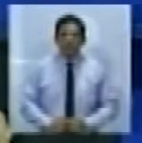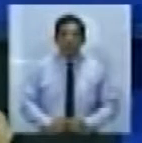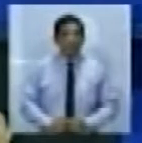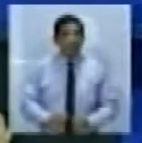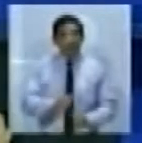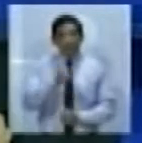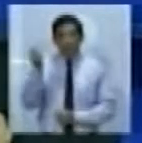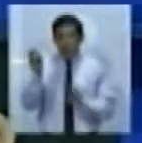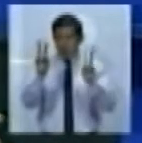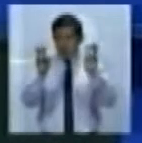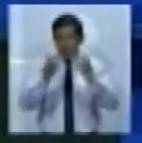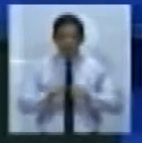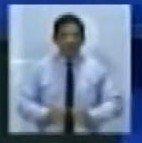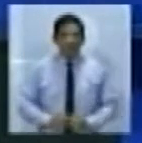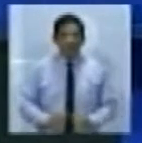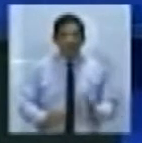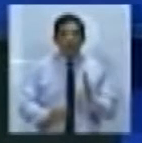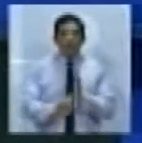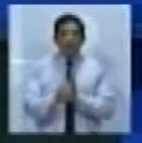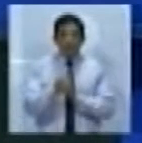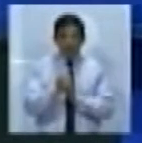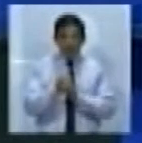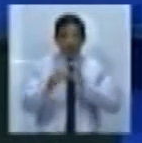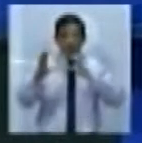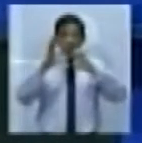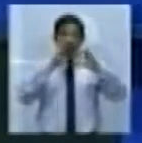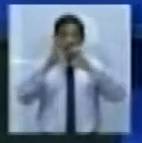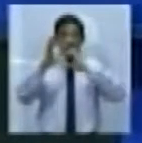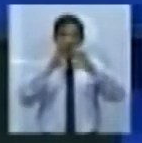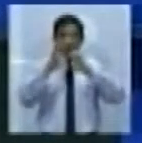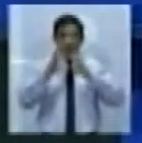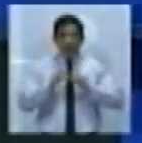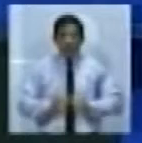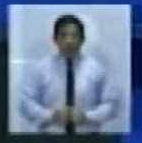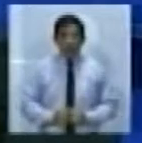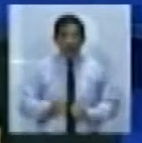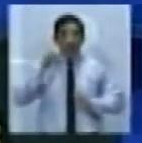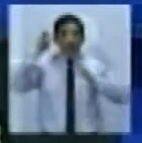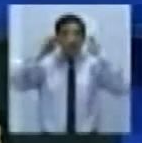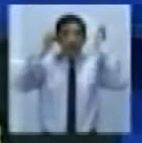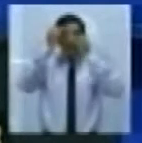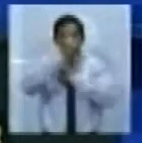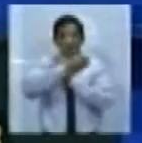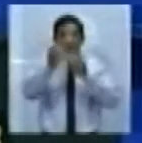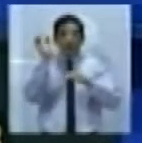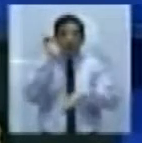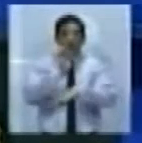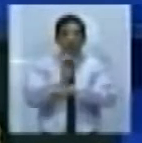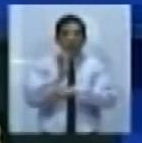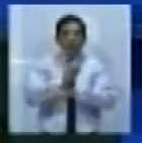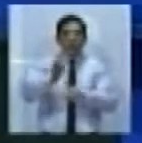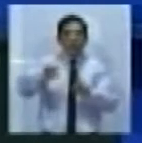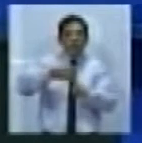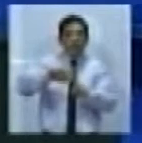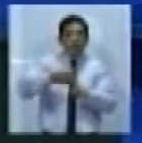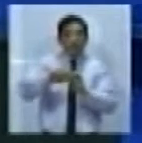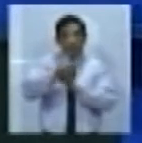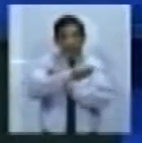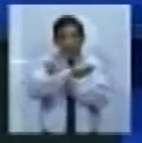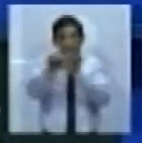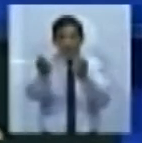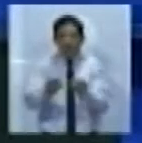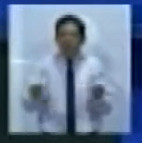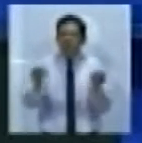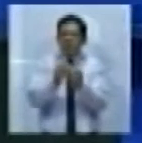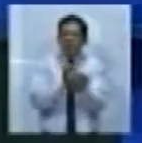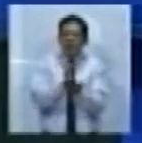Cambiamos de tema. El Ministerio de Comunicación lanzó la estrategia denominada Ecuador Digital, con la cual se busca mejorar